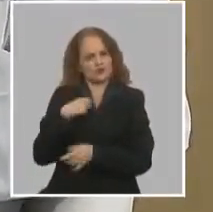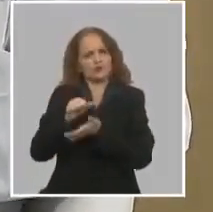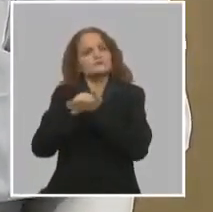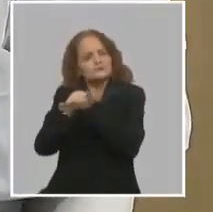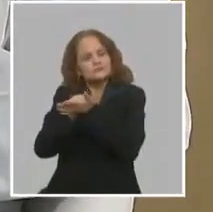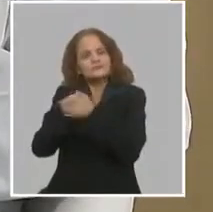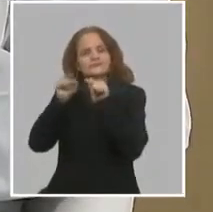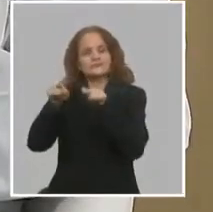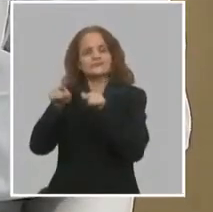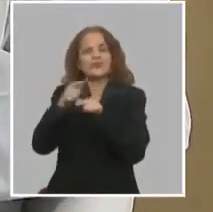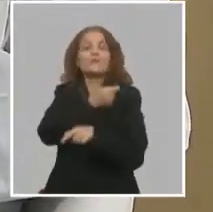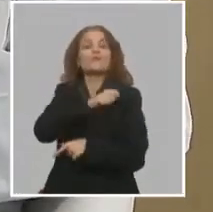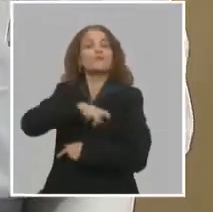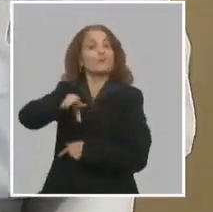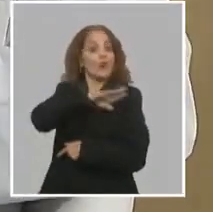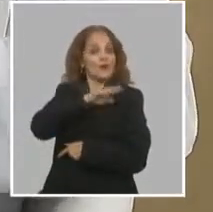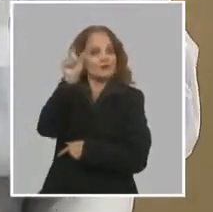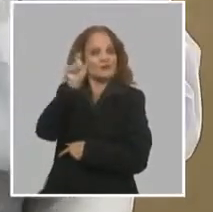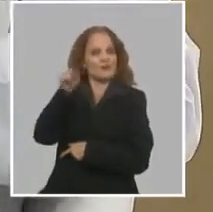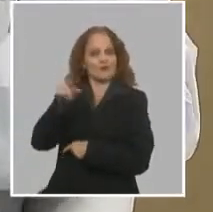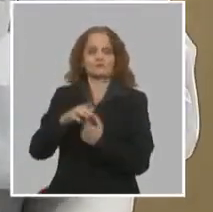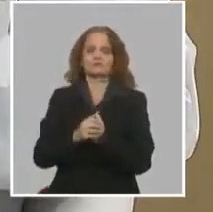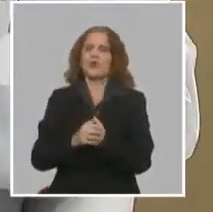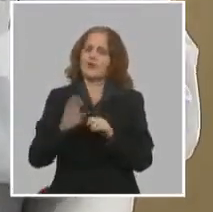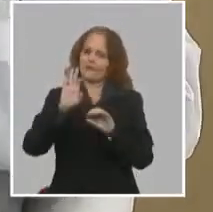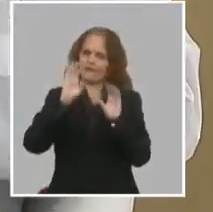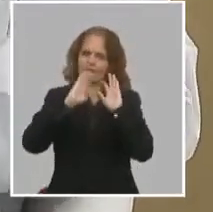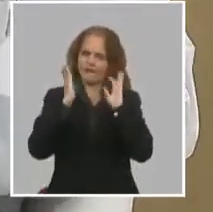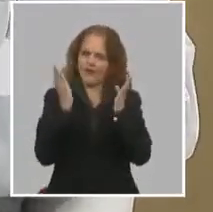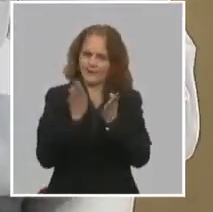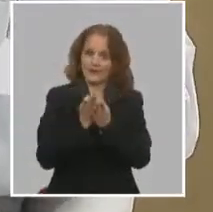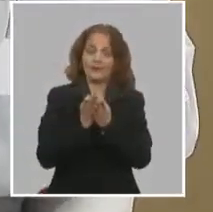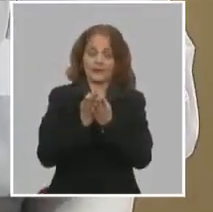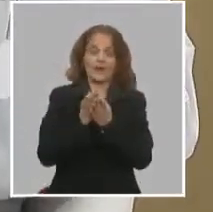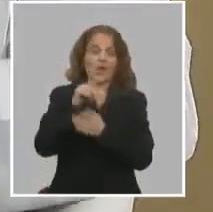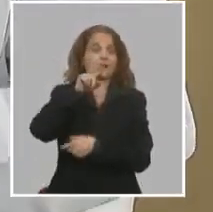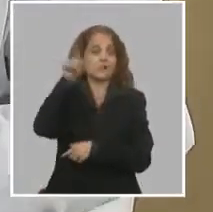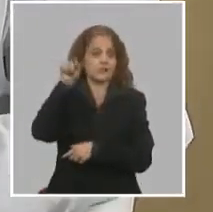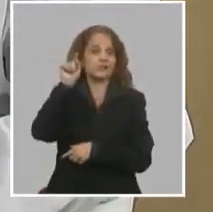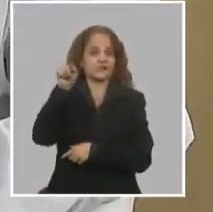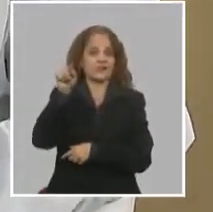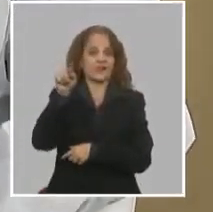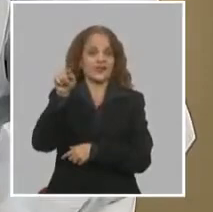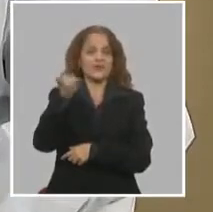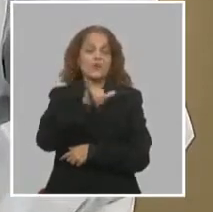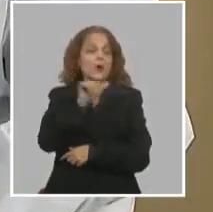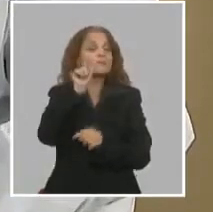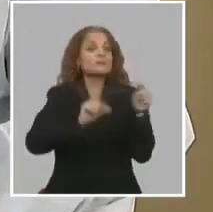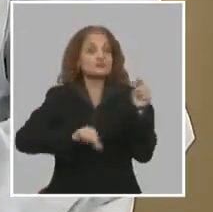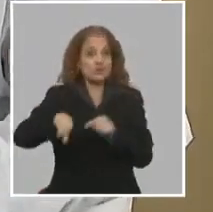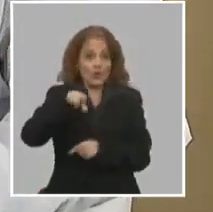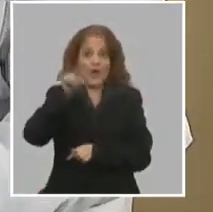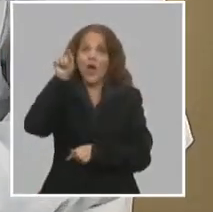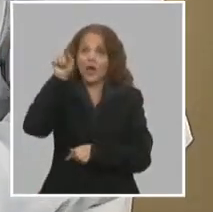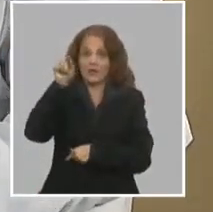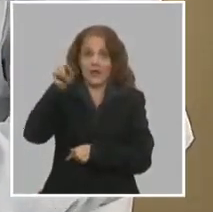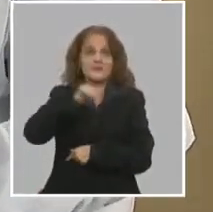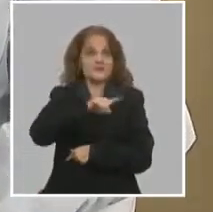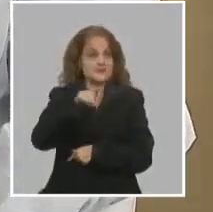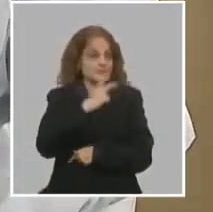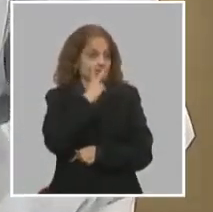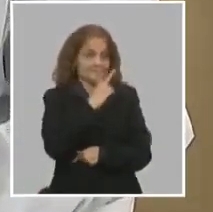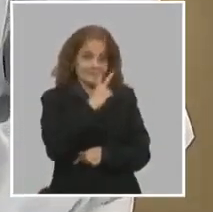ese pueblo. Sobre todo eso, las familias, las personas que recibieron en algún momento el tratamiento médico, que